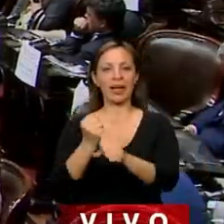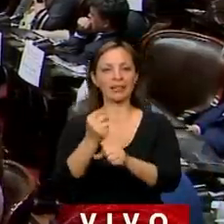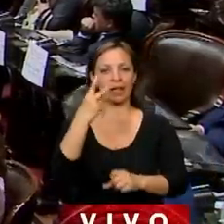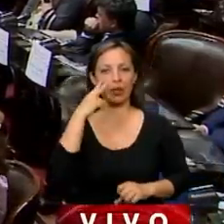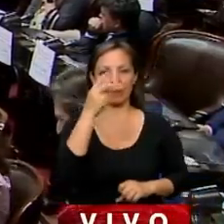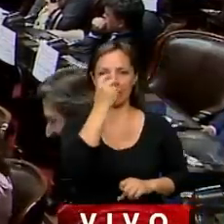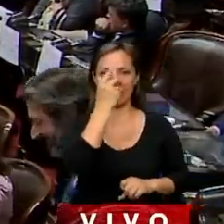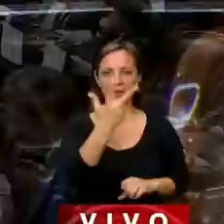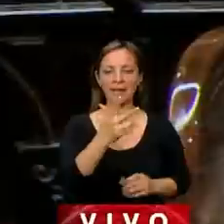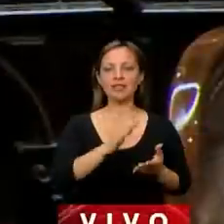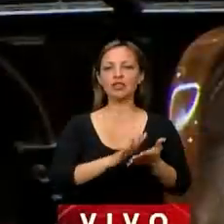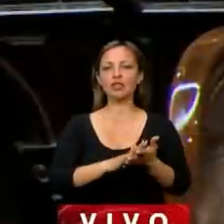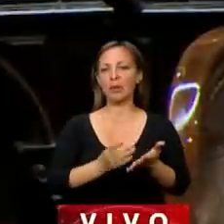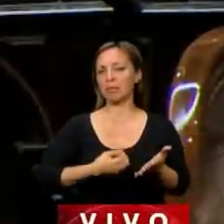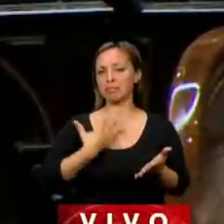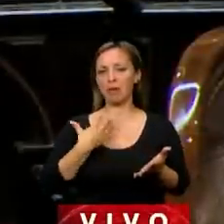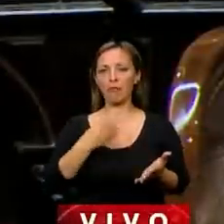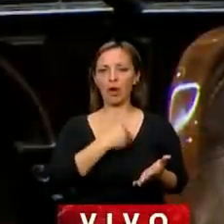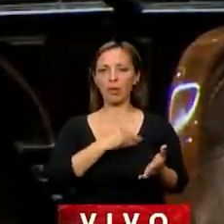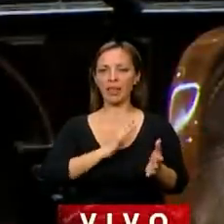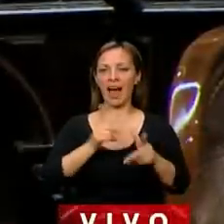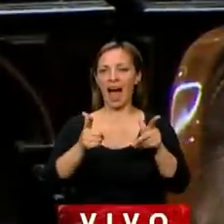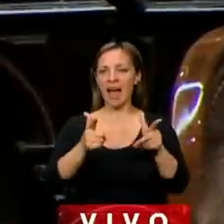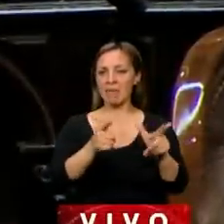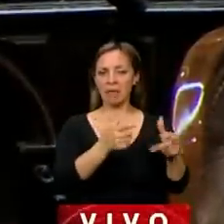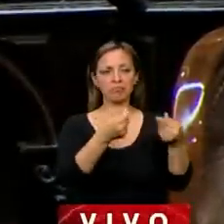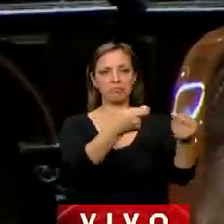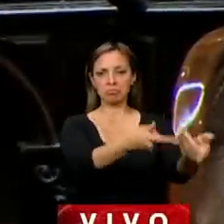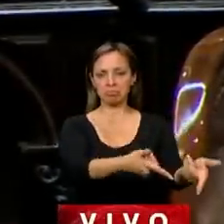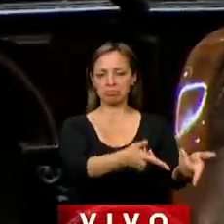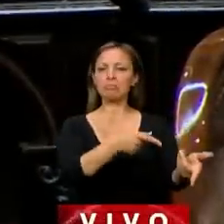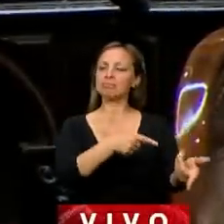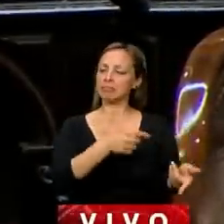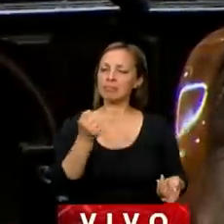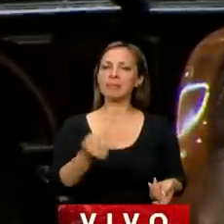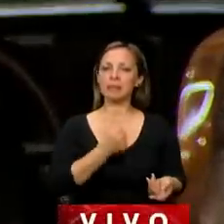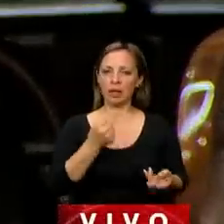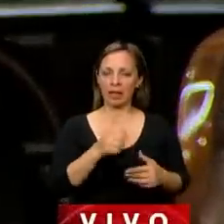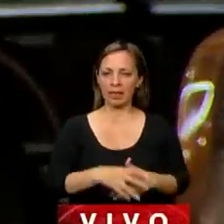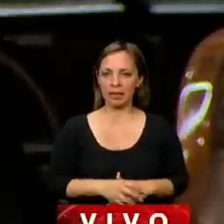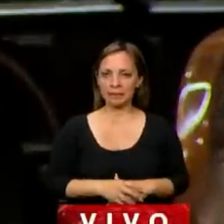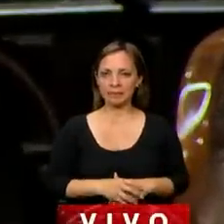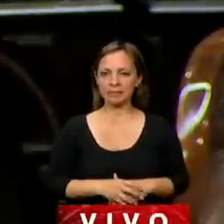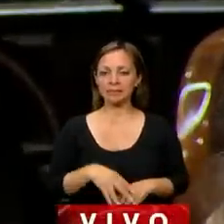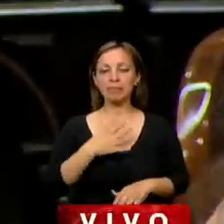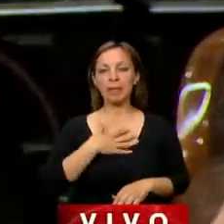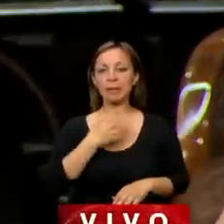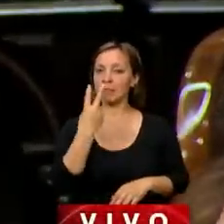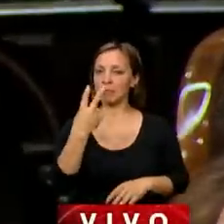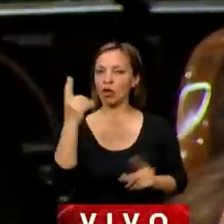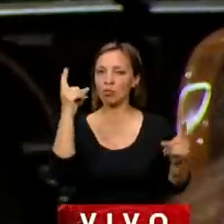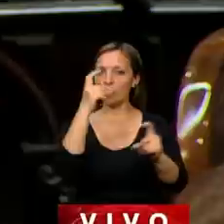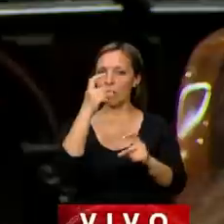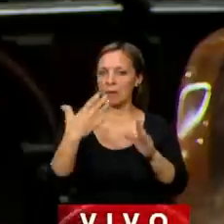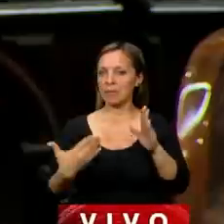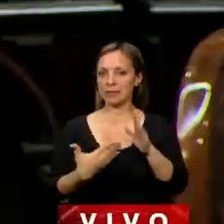Nacional de Entrega Voluntaria de Armas de Fuego es realmente un paso adelante. En mi opinión, acá hay dos problemas centrales